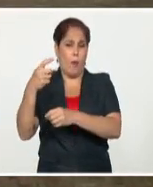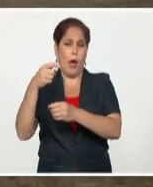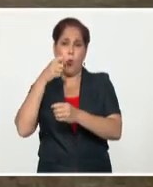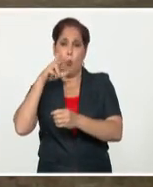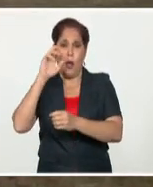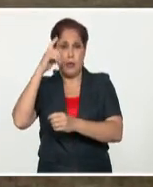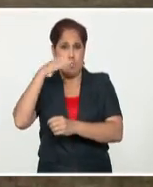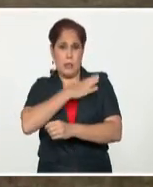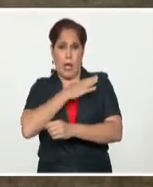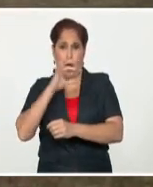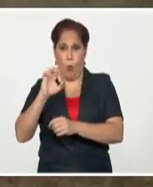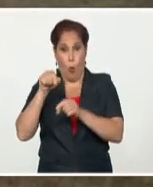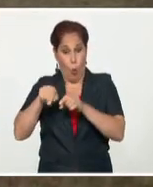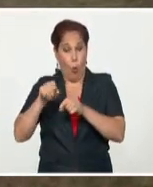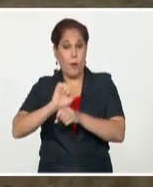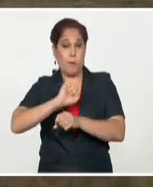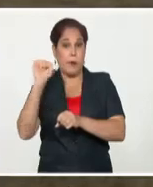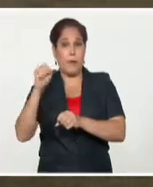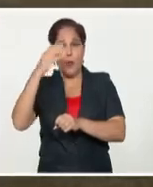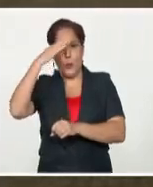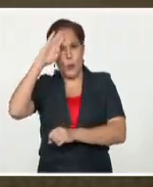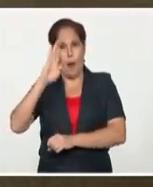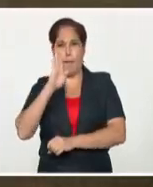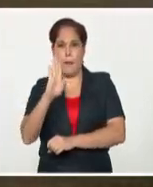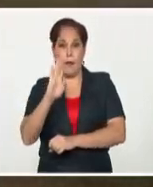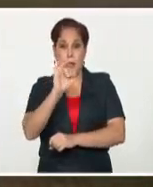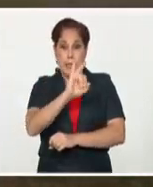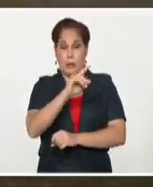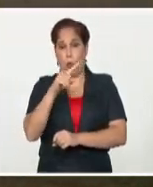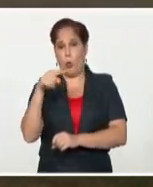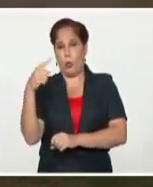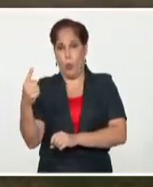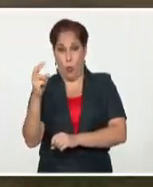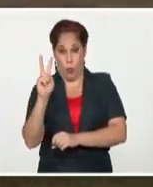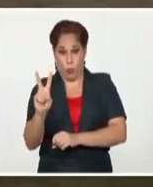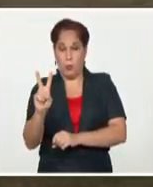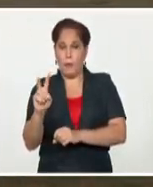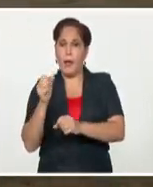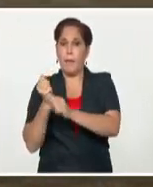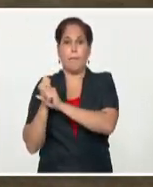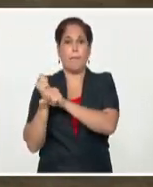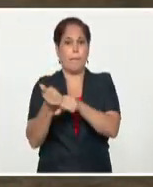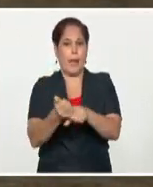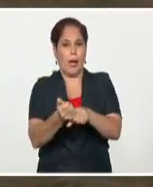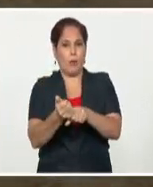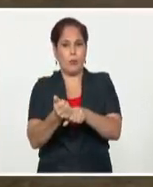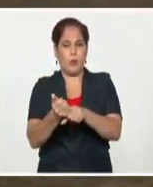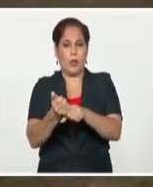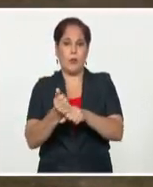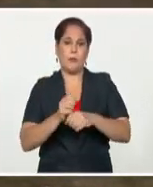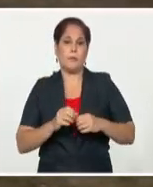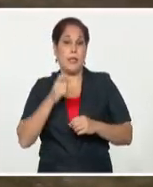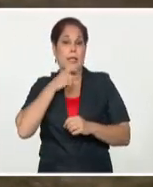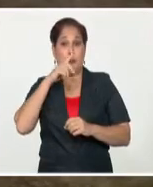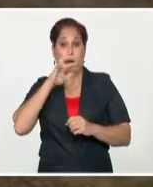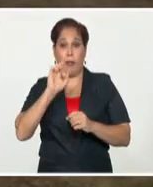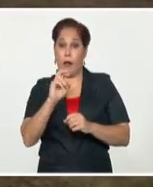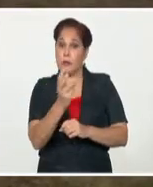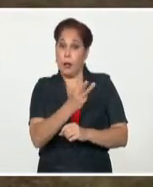venció el llamado equipo Cuba B 7-2, con destaque para los peloteros Heisel Cepeda y Andrés Pérez de